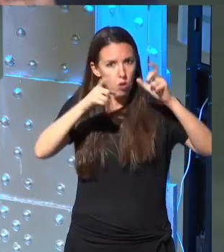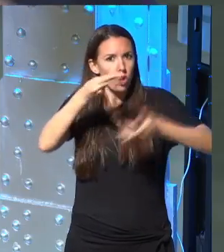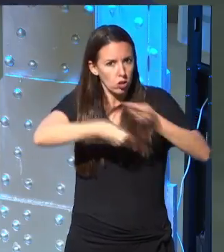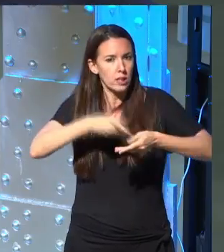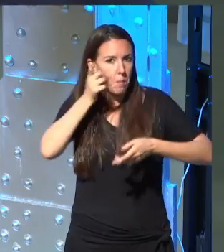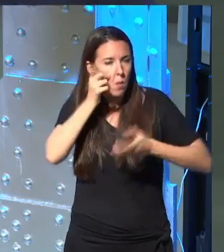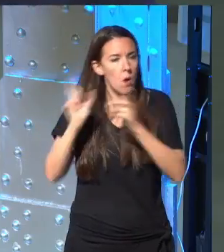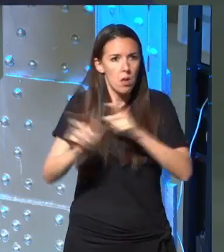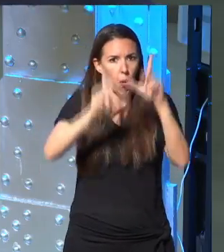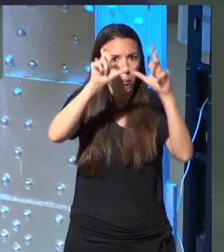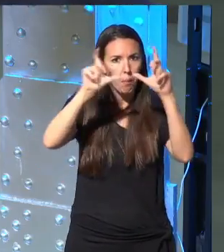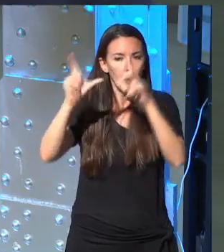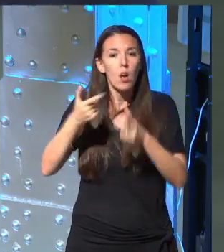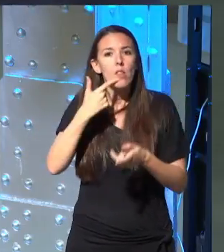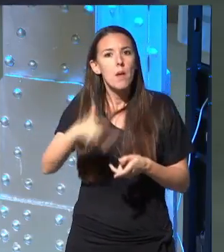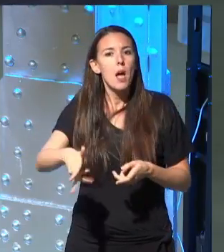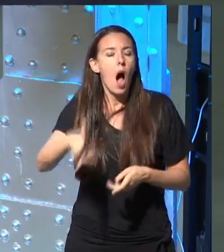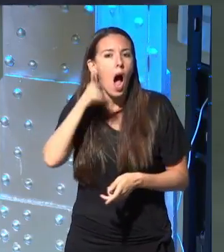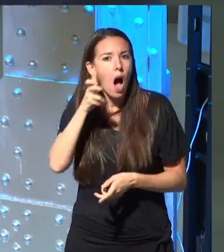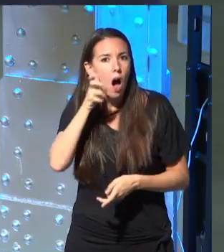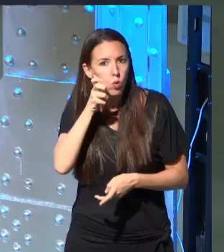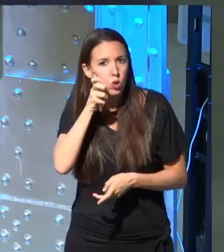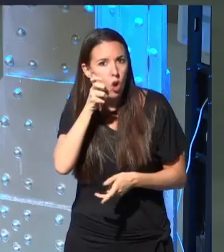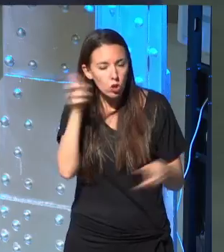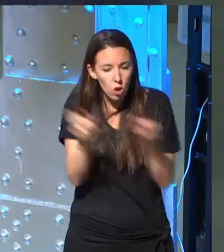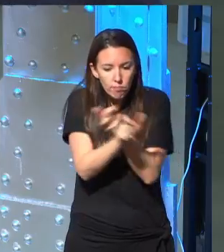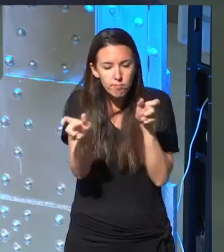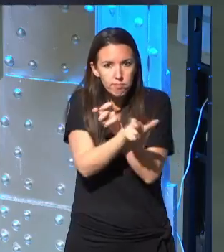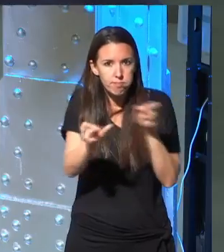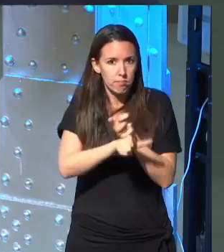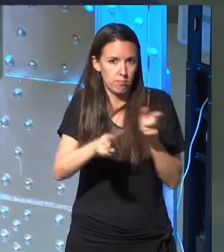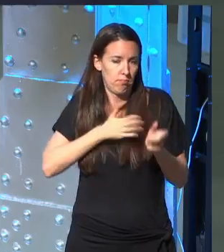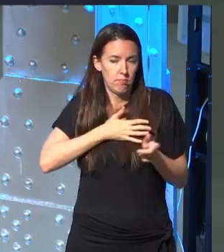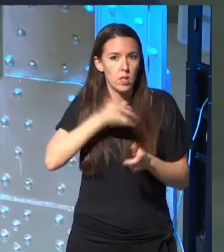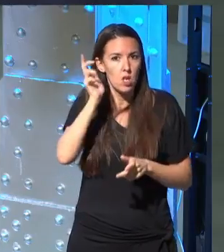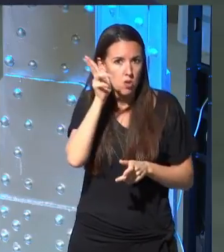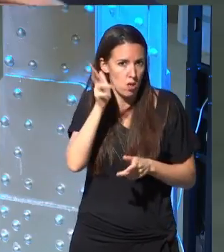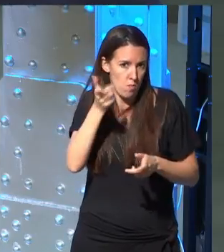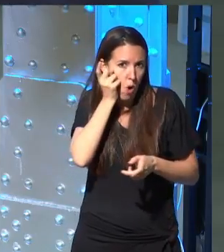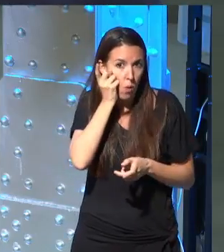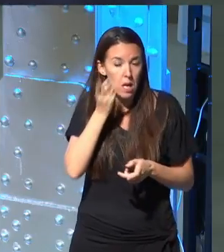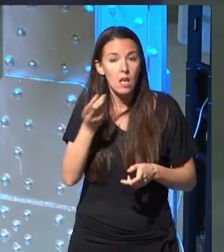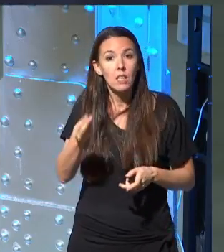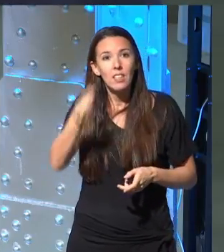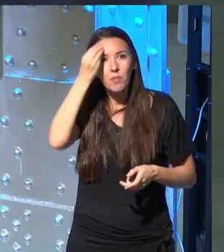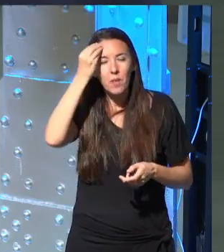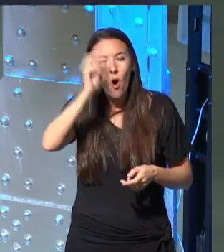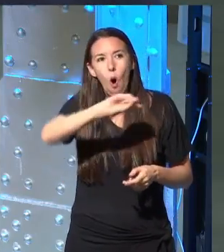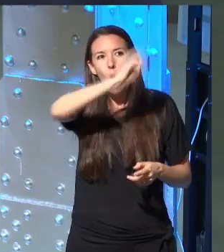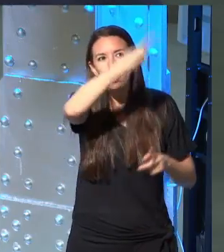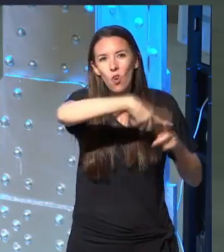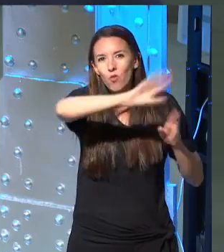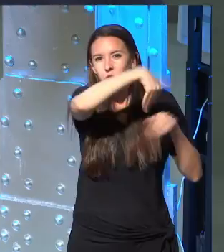con él. Hubo un momento que tuve que editar un audio y lo edité con el móvil. Y es que creo que si hubiera añadido de repente artificios